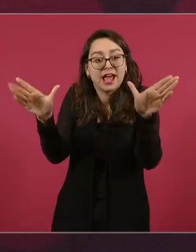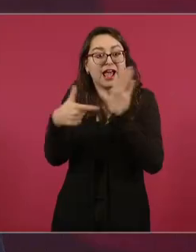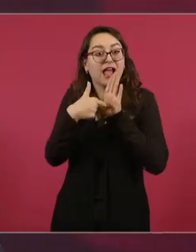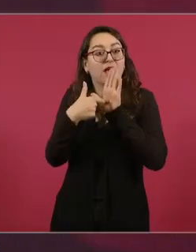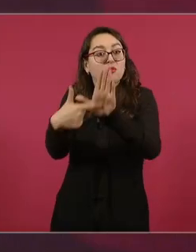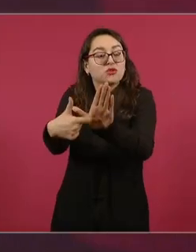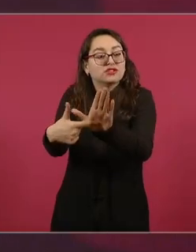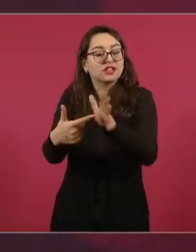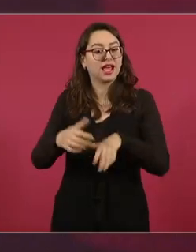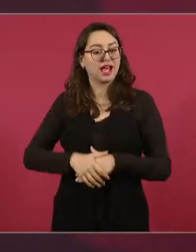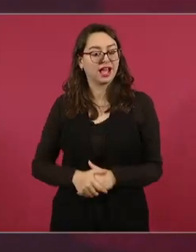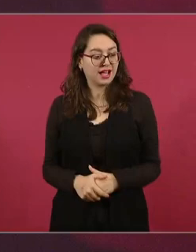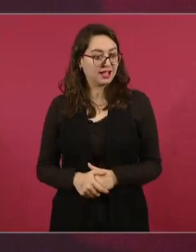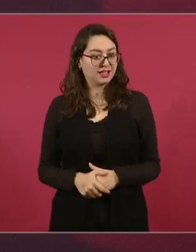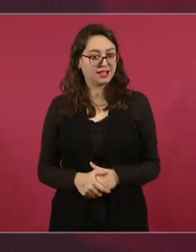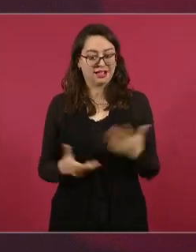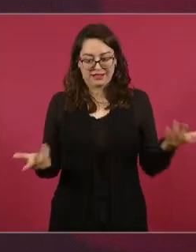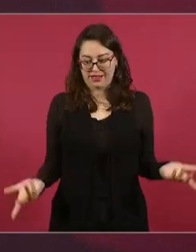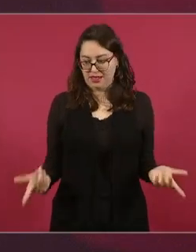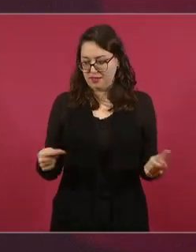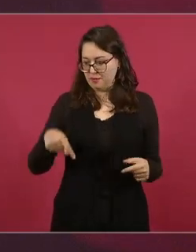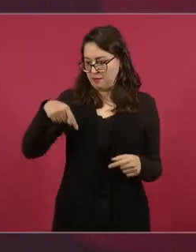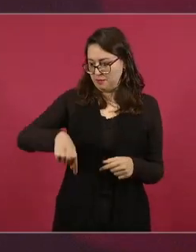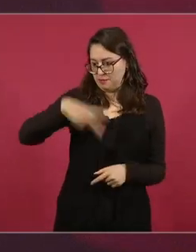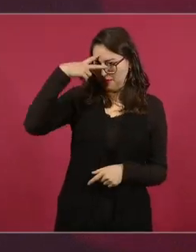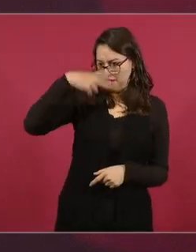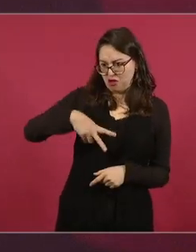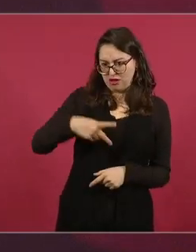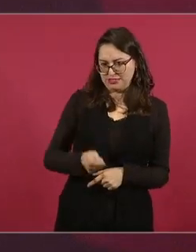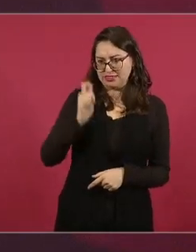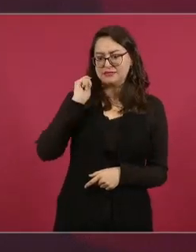si vivimos en una república